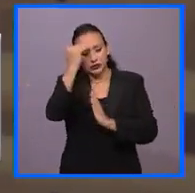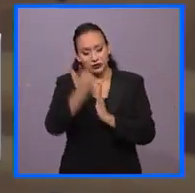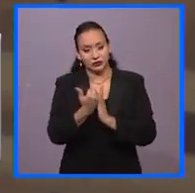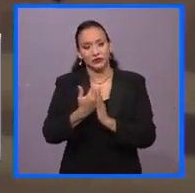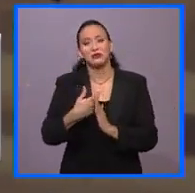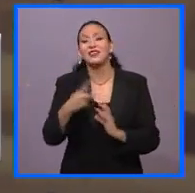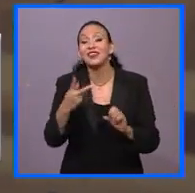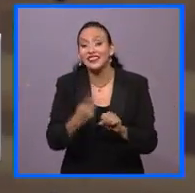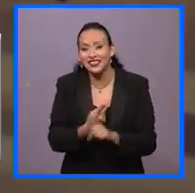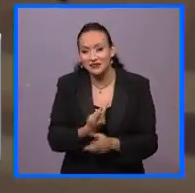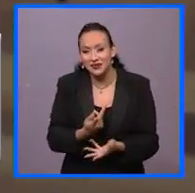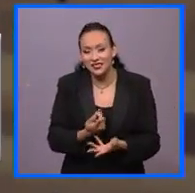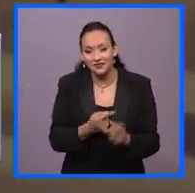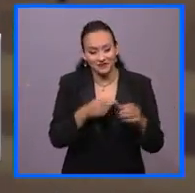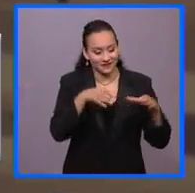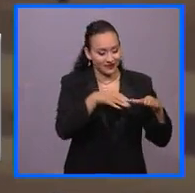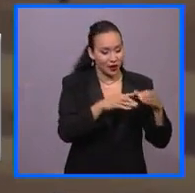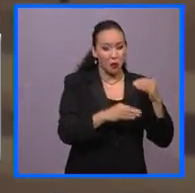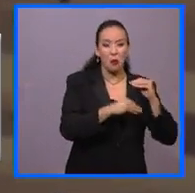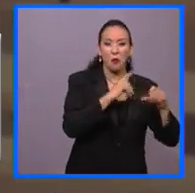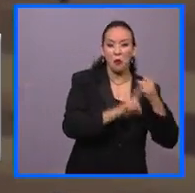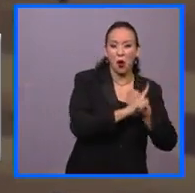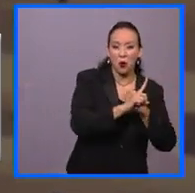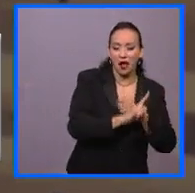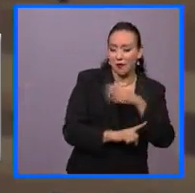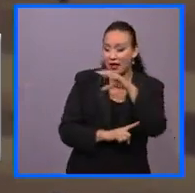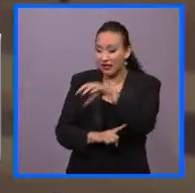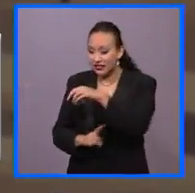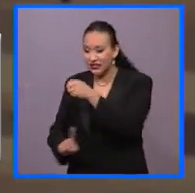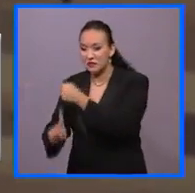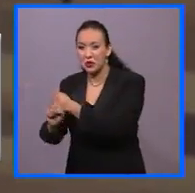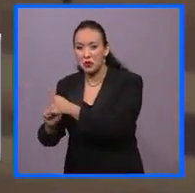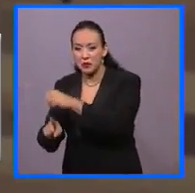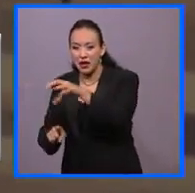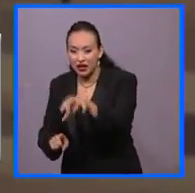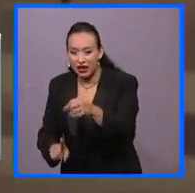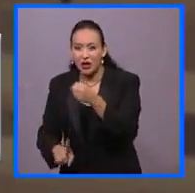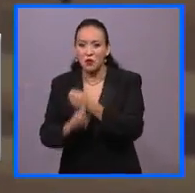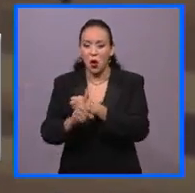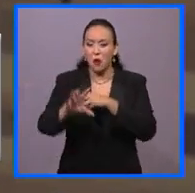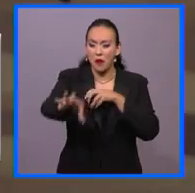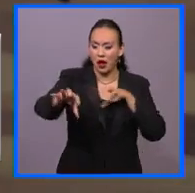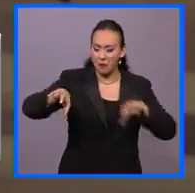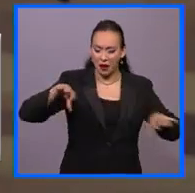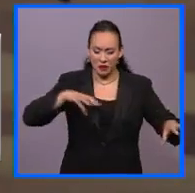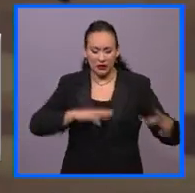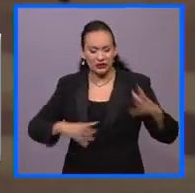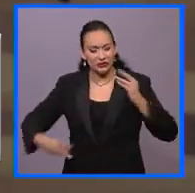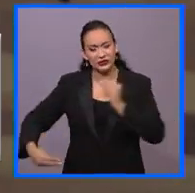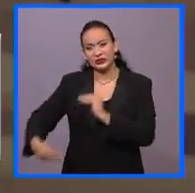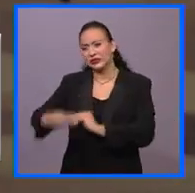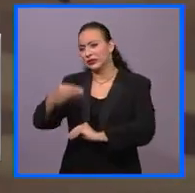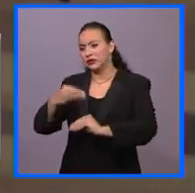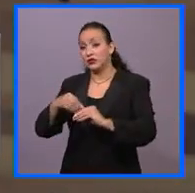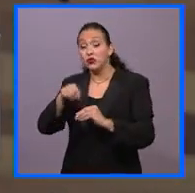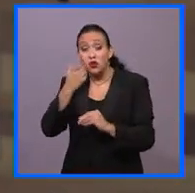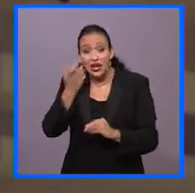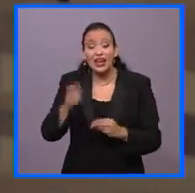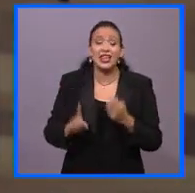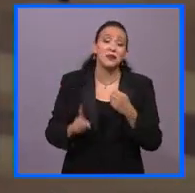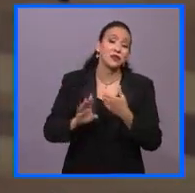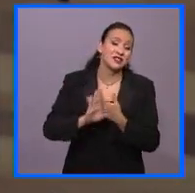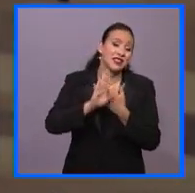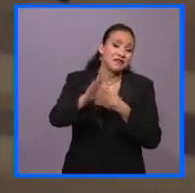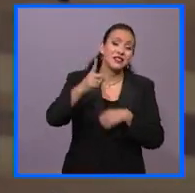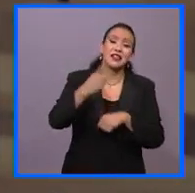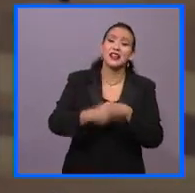herida, está lastimada. Ni siquiera con garantías de Estado previstas en la Constitución se procuró evitar el daño a